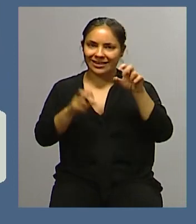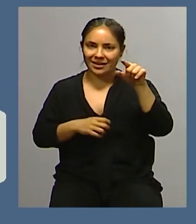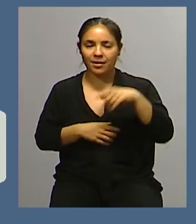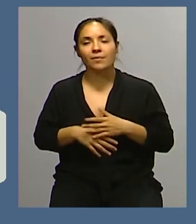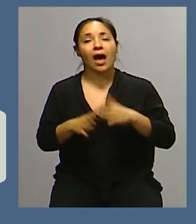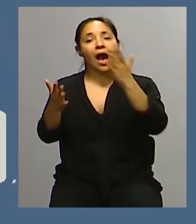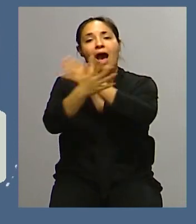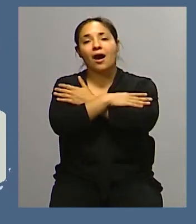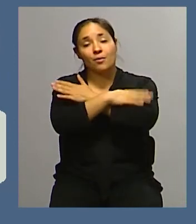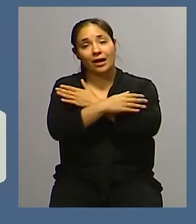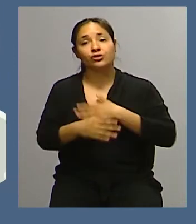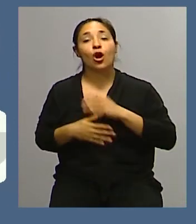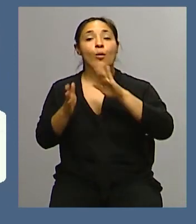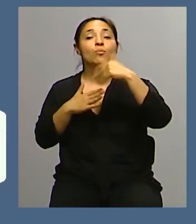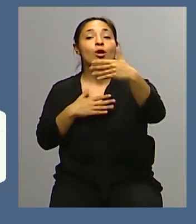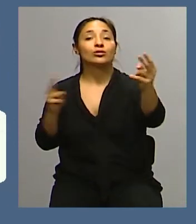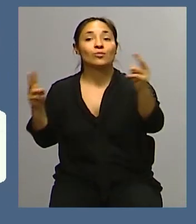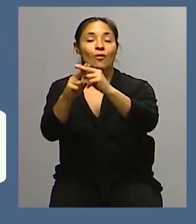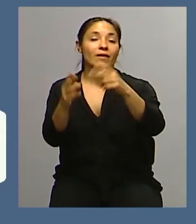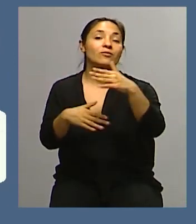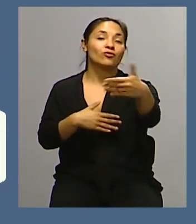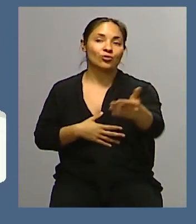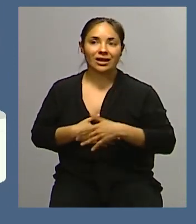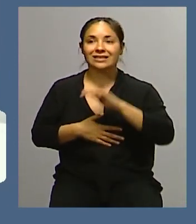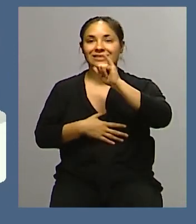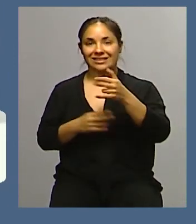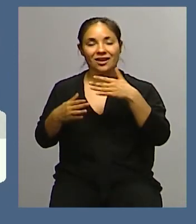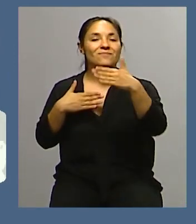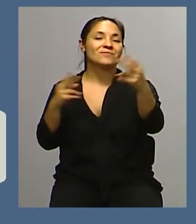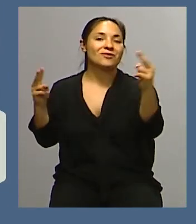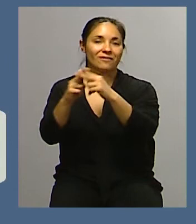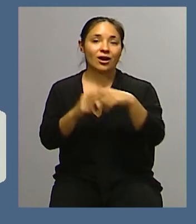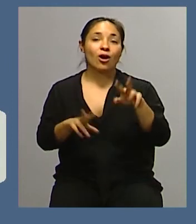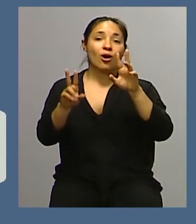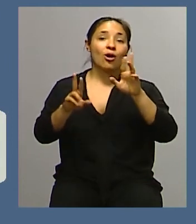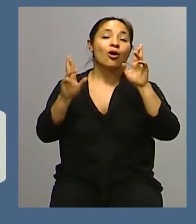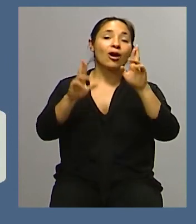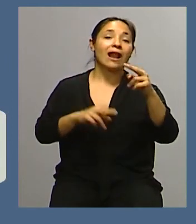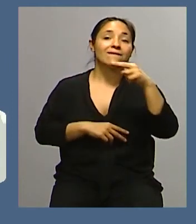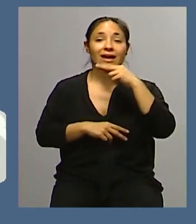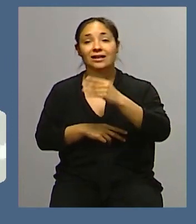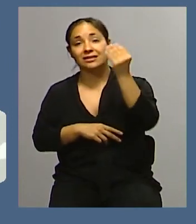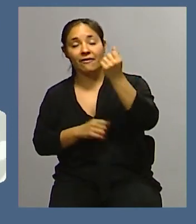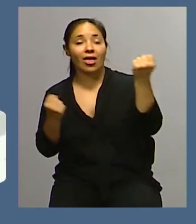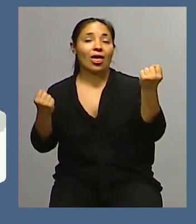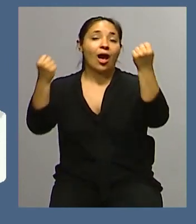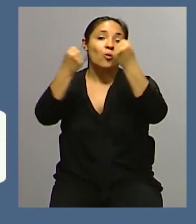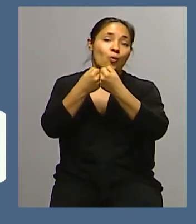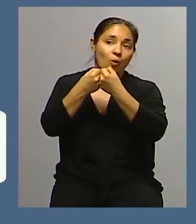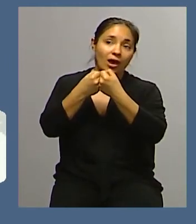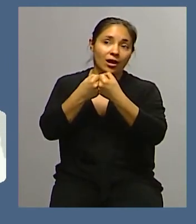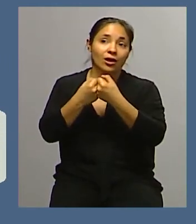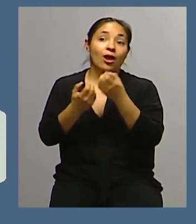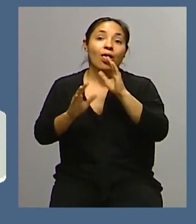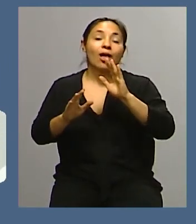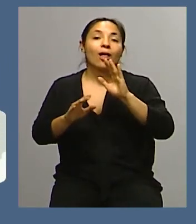un abrazo gigante y bueno, será hasta cualquier momento. Hasta cualquier momento y esperemos que entre viernes y sábado realmente se llegue a un acuerdo que sea lo